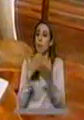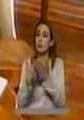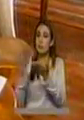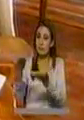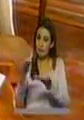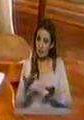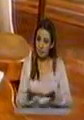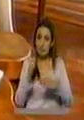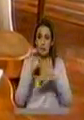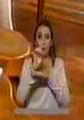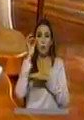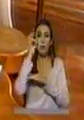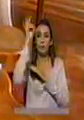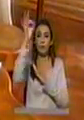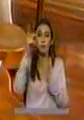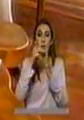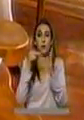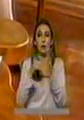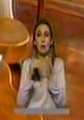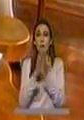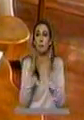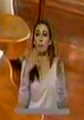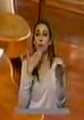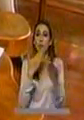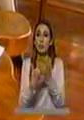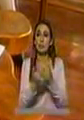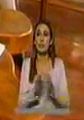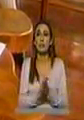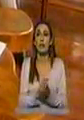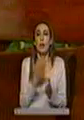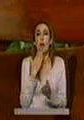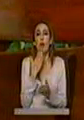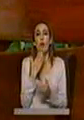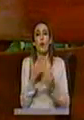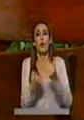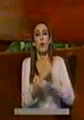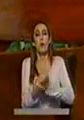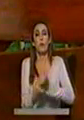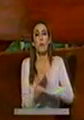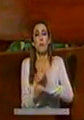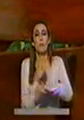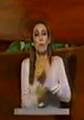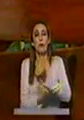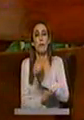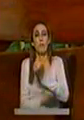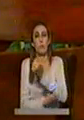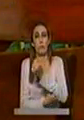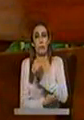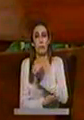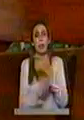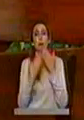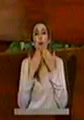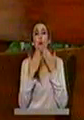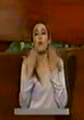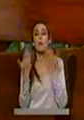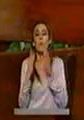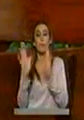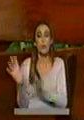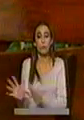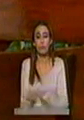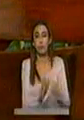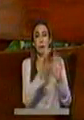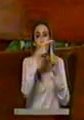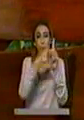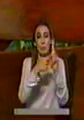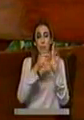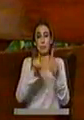estar aquí en Ecuador al Futuro, señora ministra. Bueno, ¿cómo fomentar el turismo interno y qué se ha hecho en el transcurso de estos meses desde